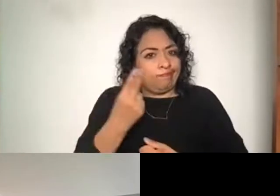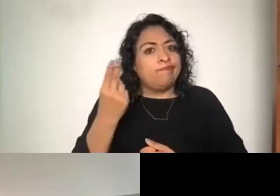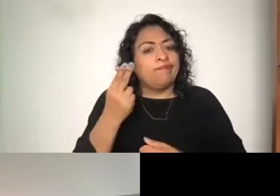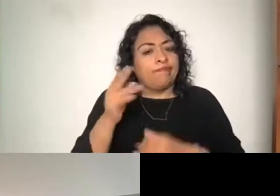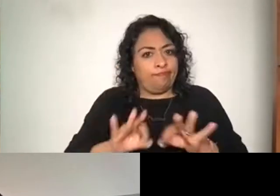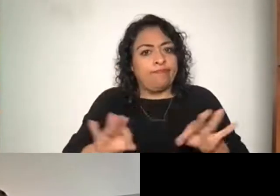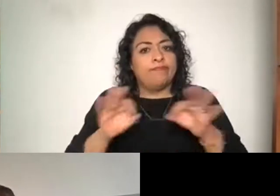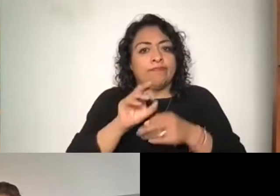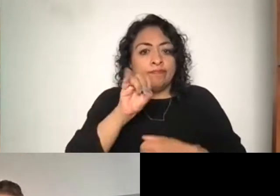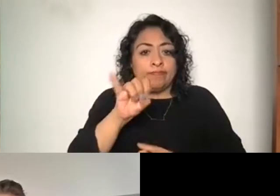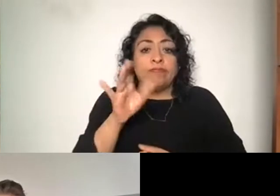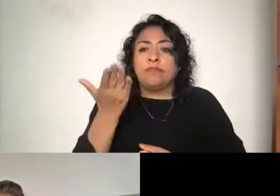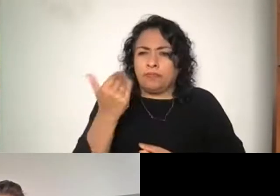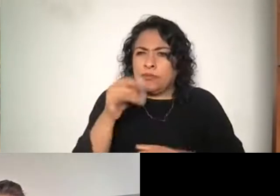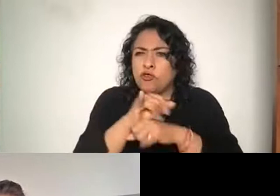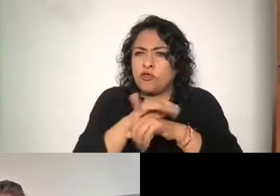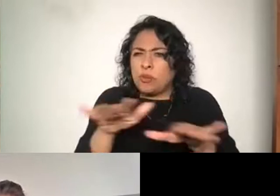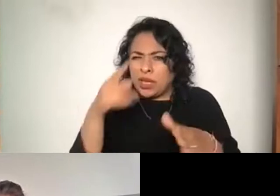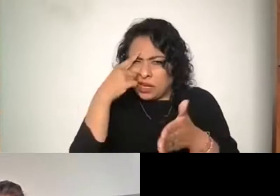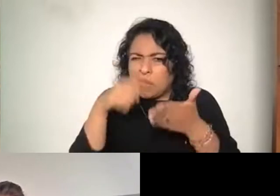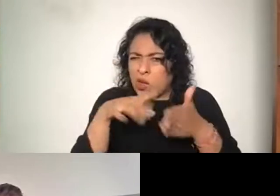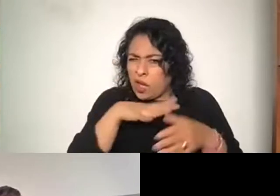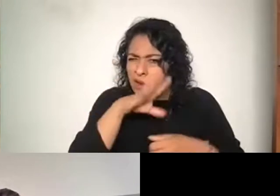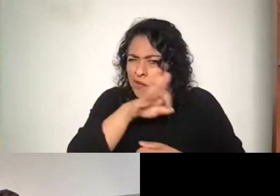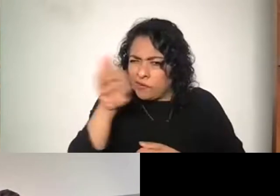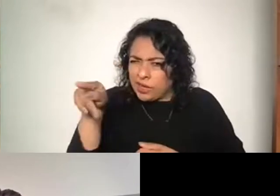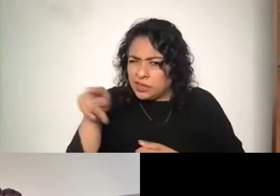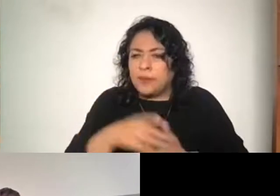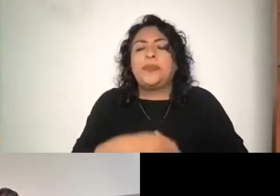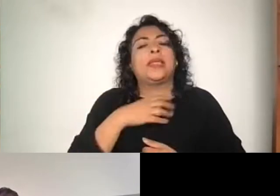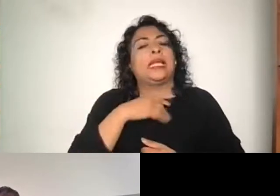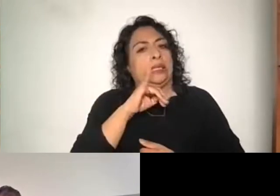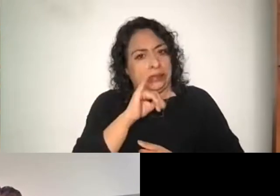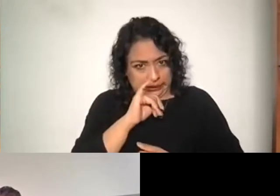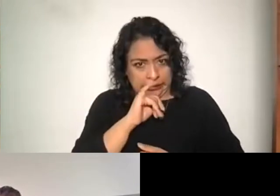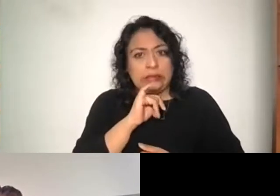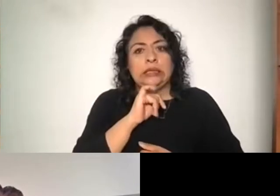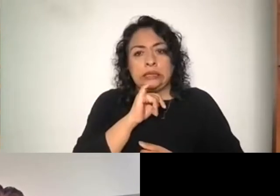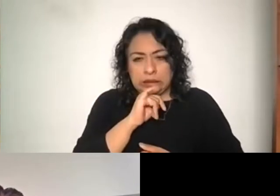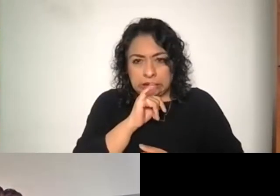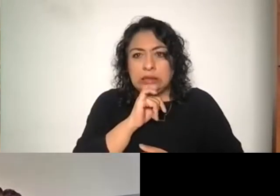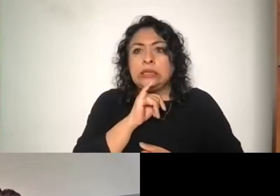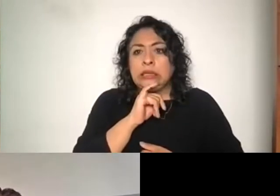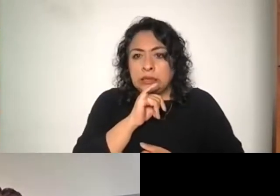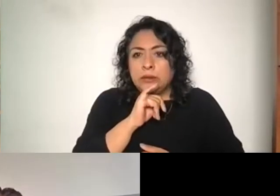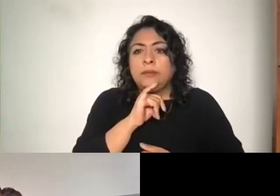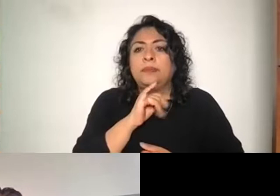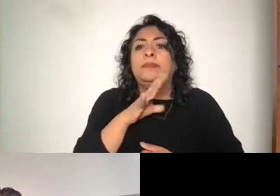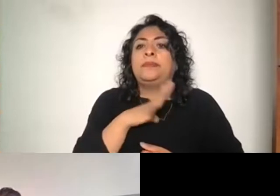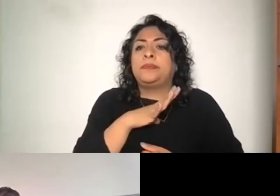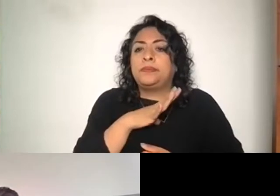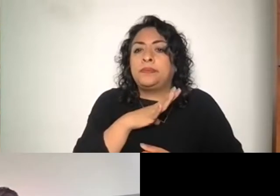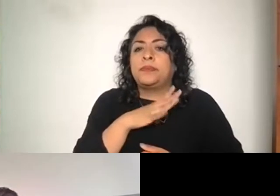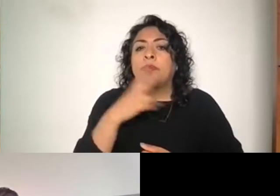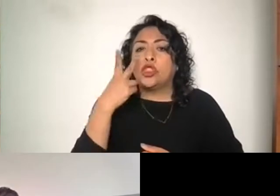indispensable. Pero si nos dices, creo que tenemos por ahí la fecha. Sí, estamos haciendo, hay